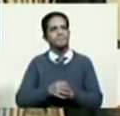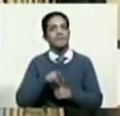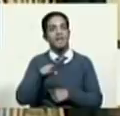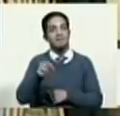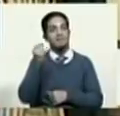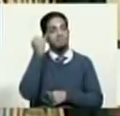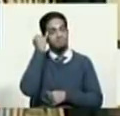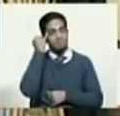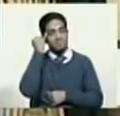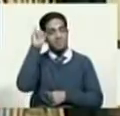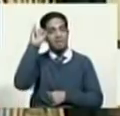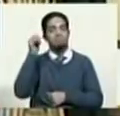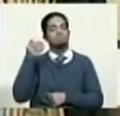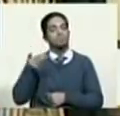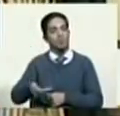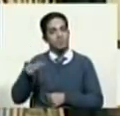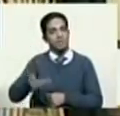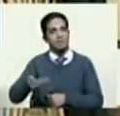muy importantes.